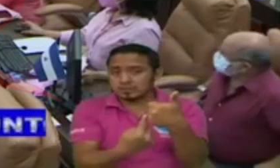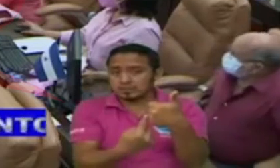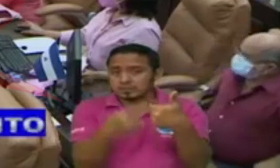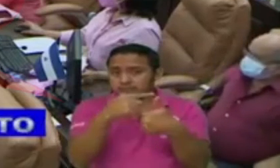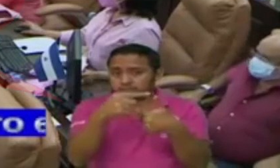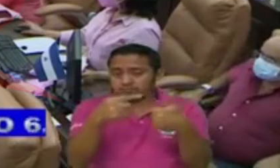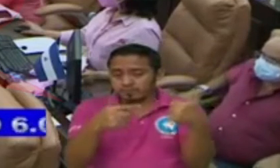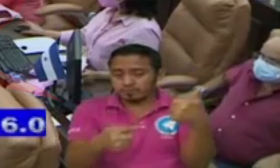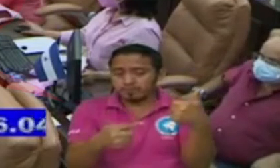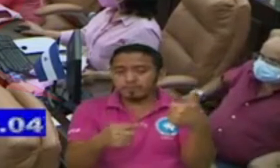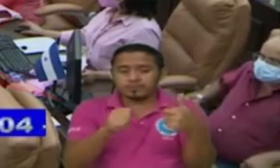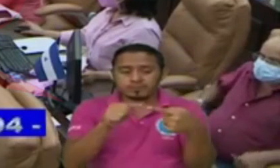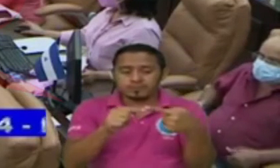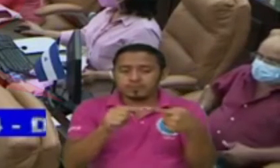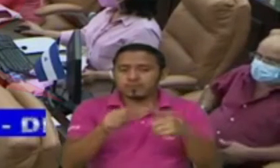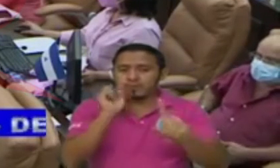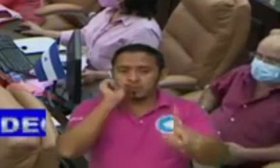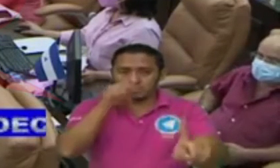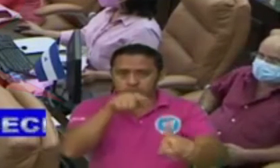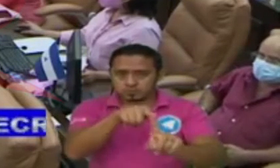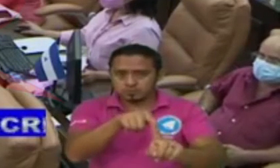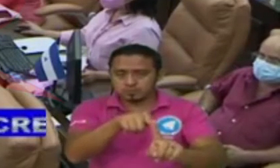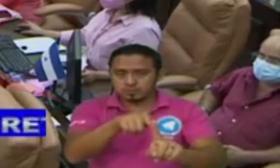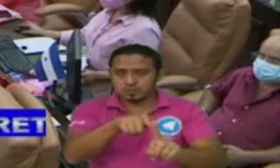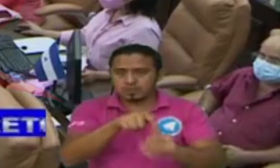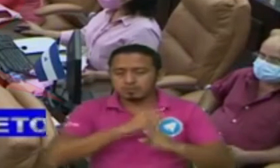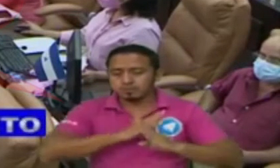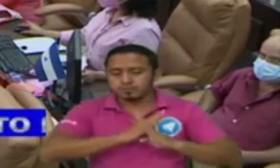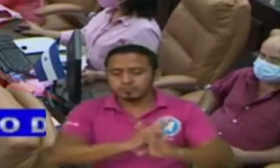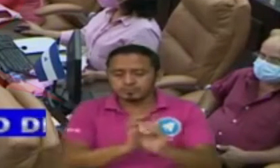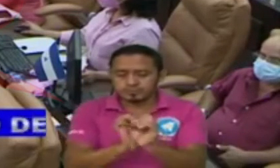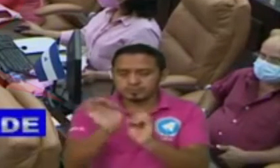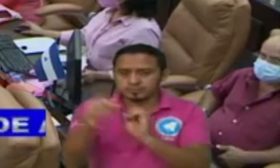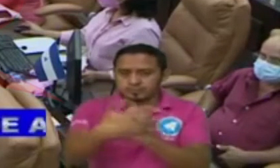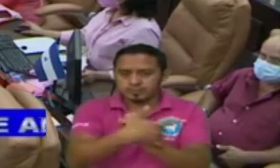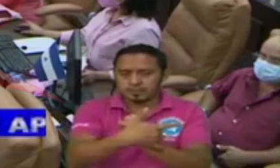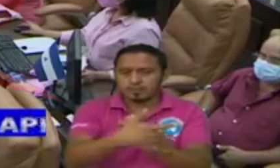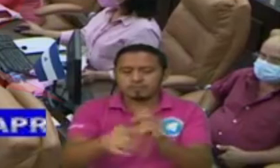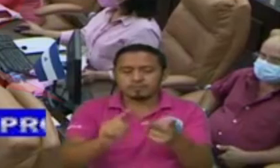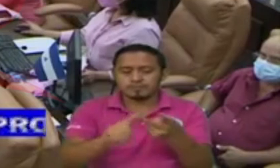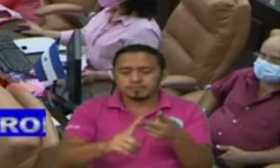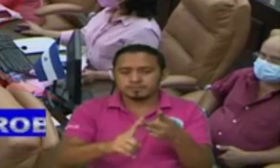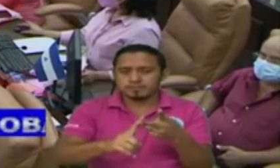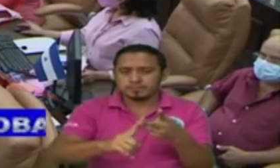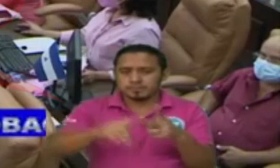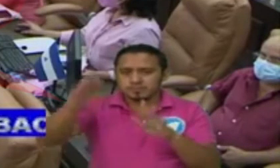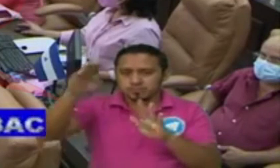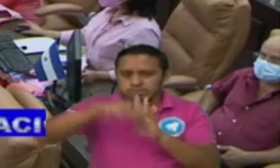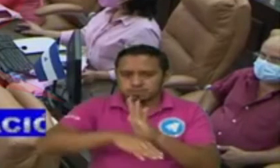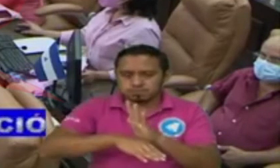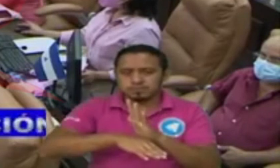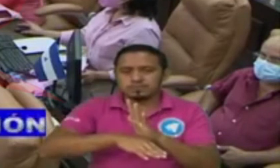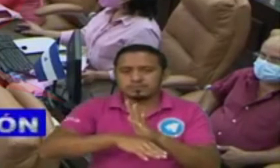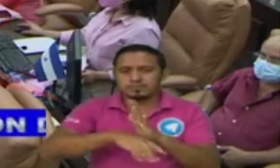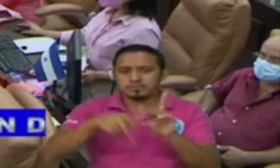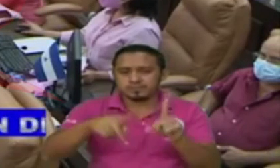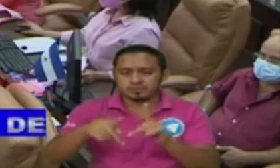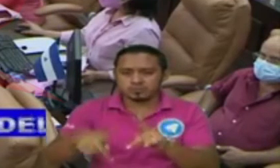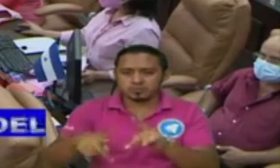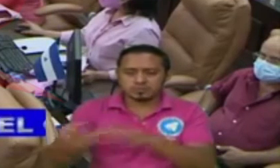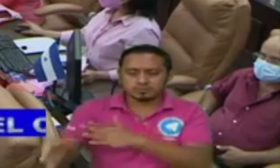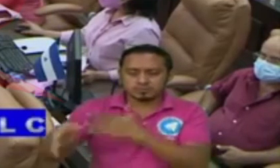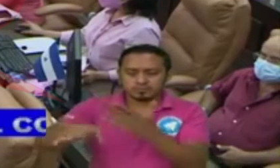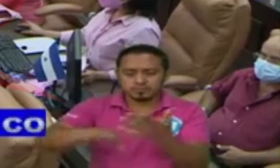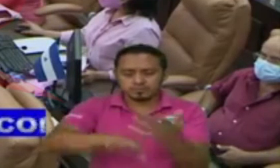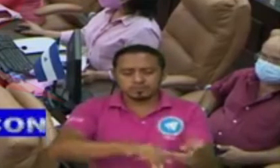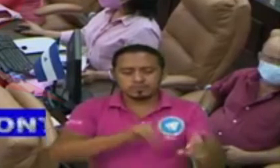cuyo objetivo es evitar la expansión del virus, reducir el número de víctimas